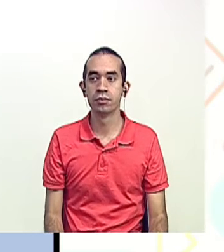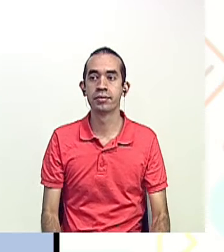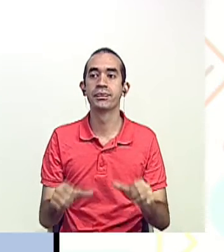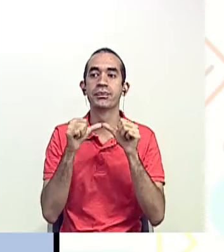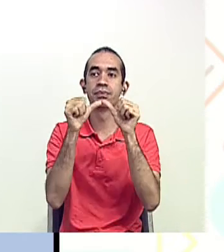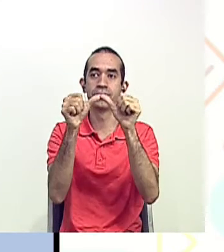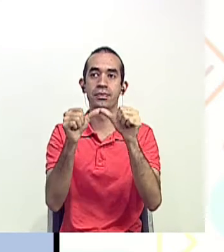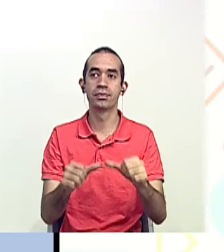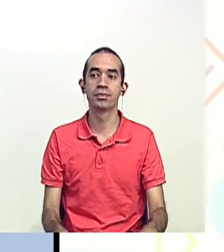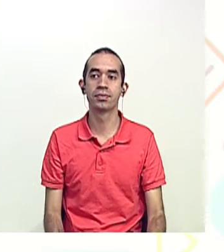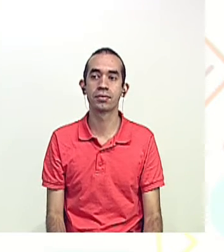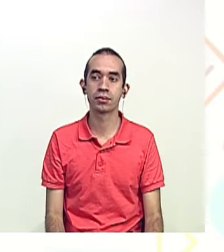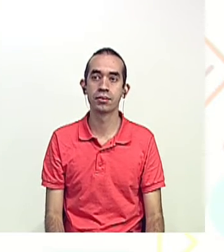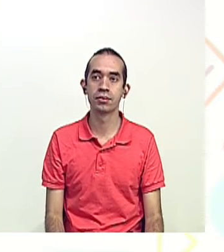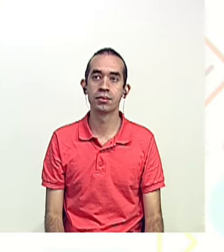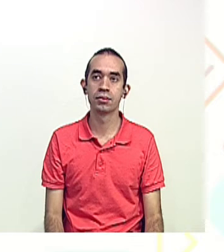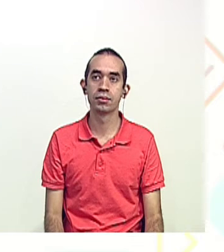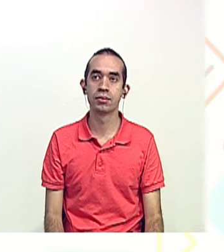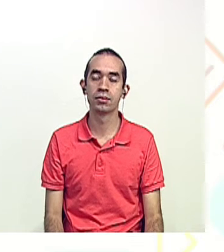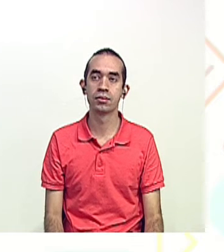Continuamos.